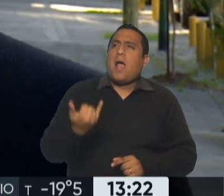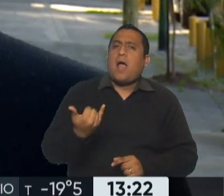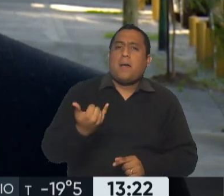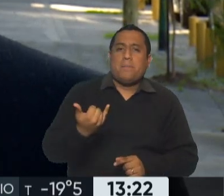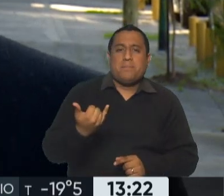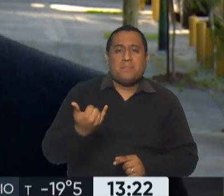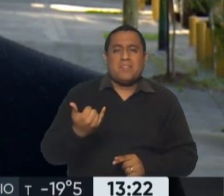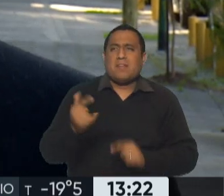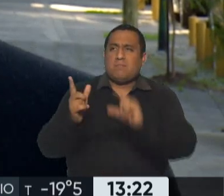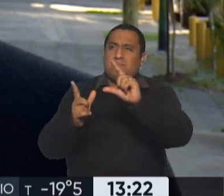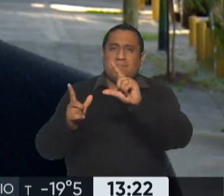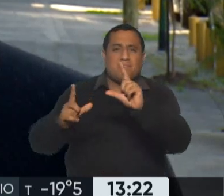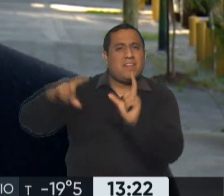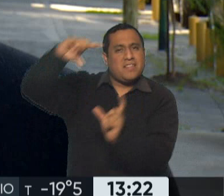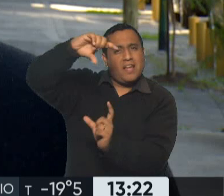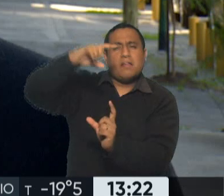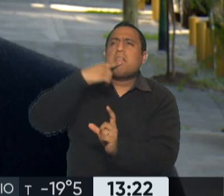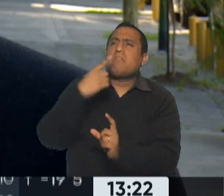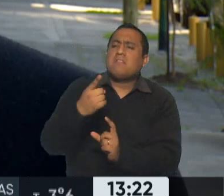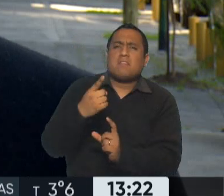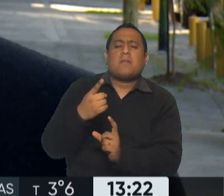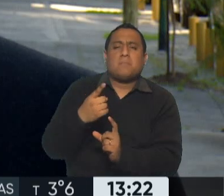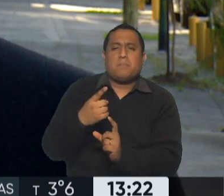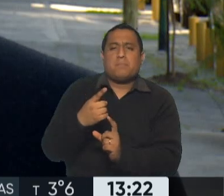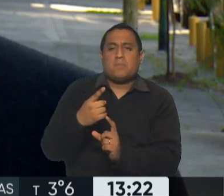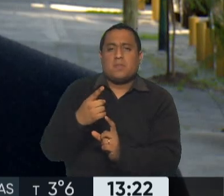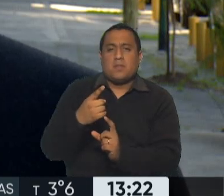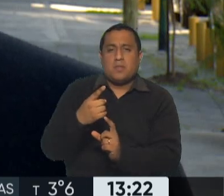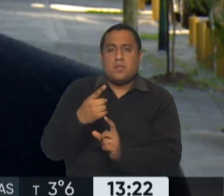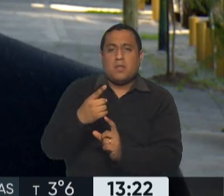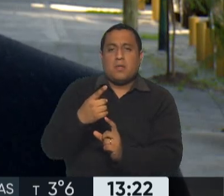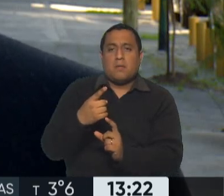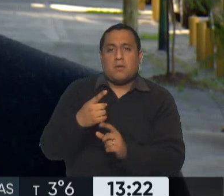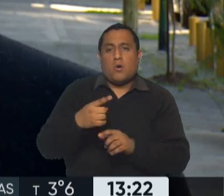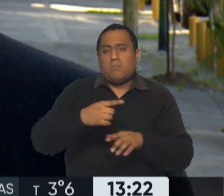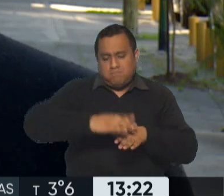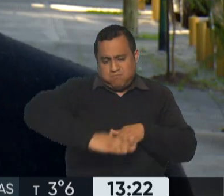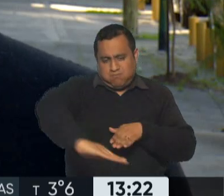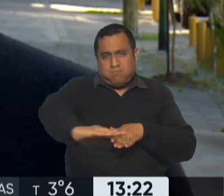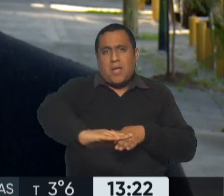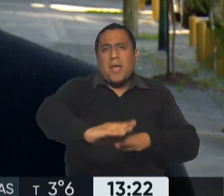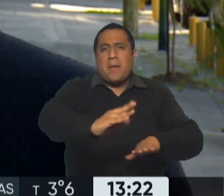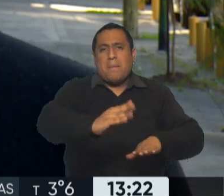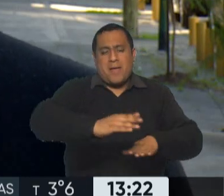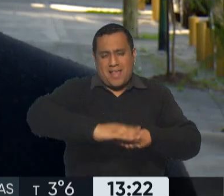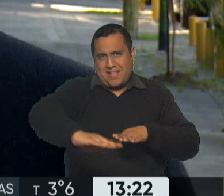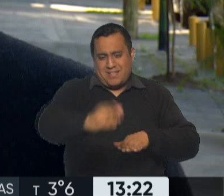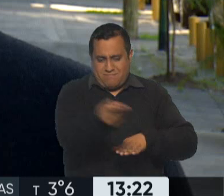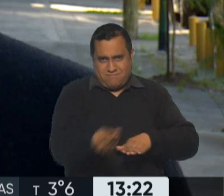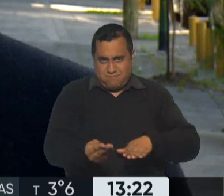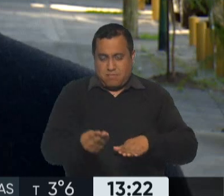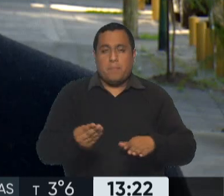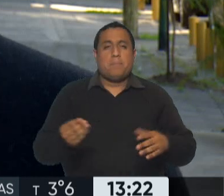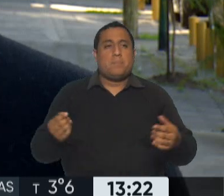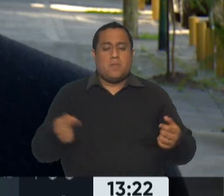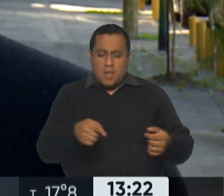vertical, que quiere decir que es señalización que está dibujada en el pavimento. Para la neblina específicamente, lo que vamos a encontrar son